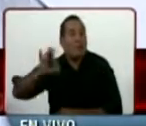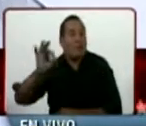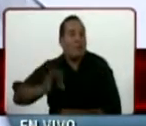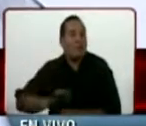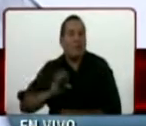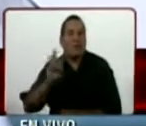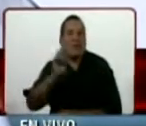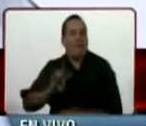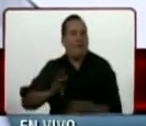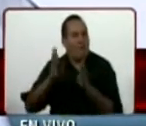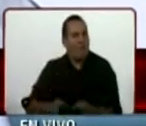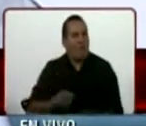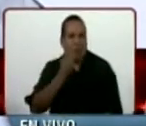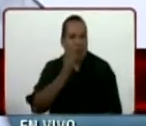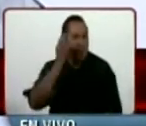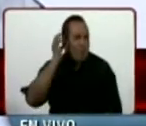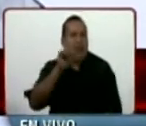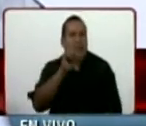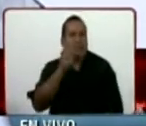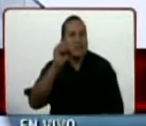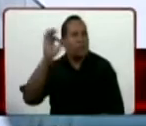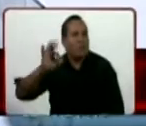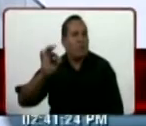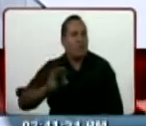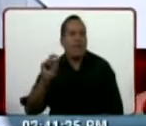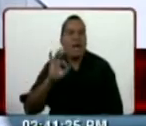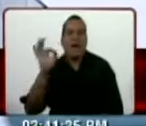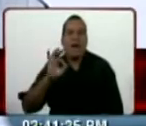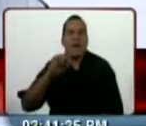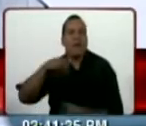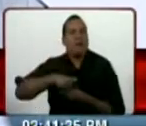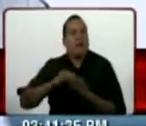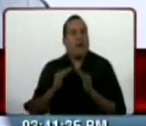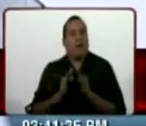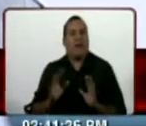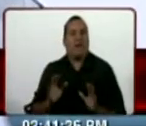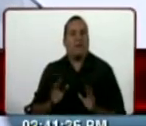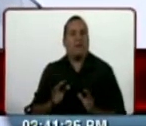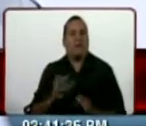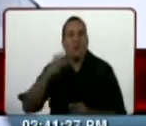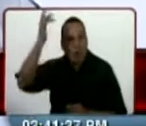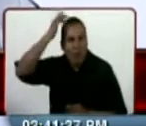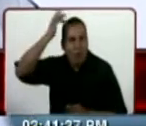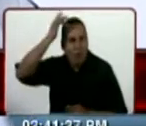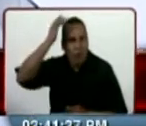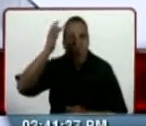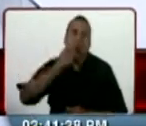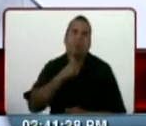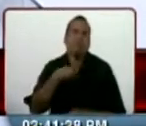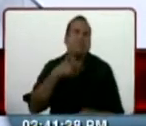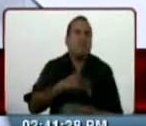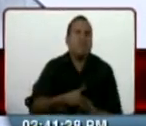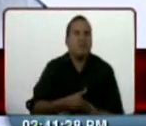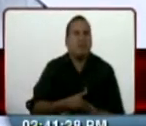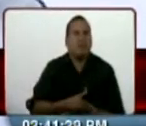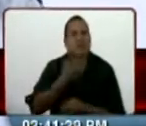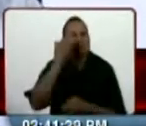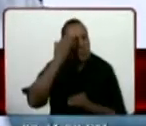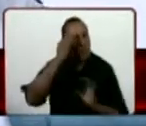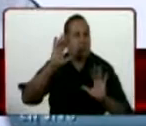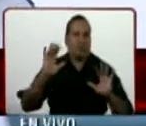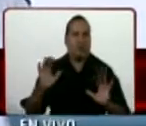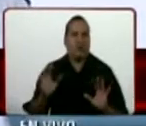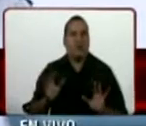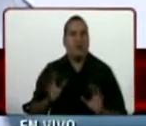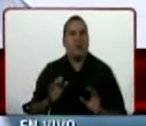Yo quisiera que votara el 100%, que nadie se quedara sin votar. Nadie tiene excusa para no votar, realmente, yo no creo que nadie tenga excusa.